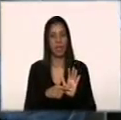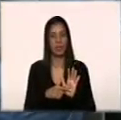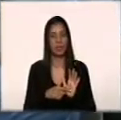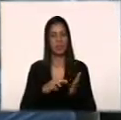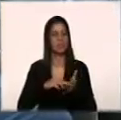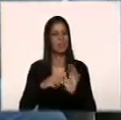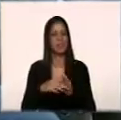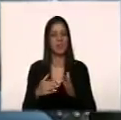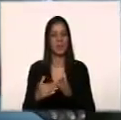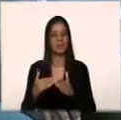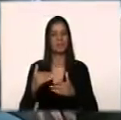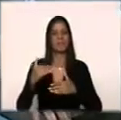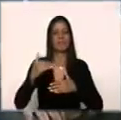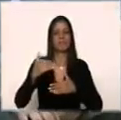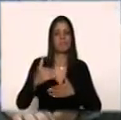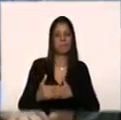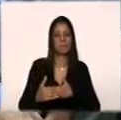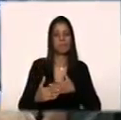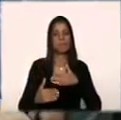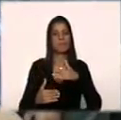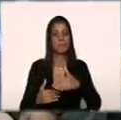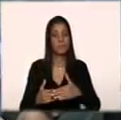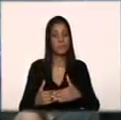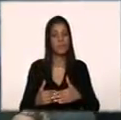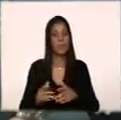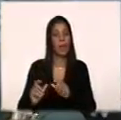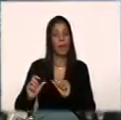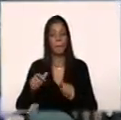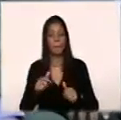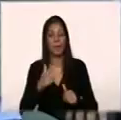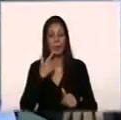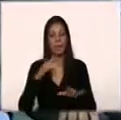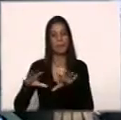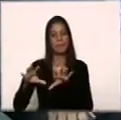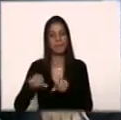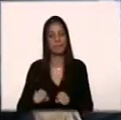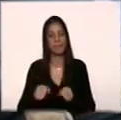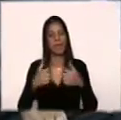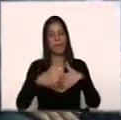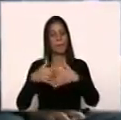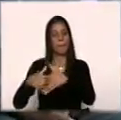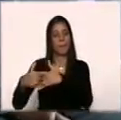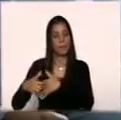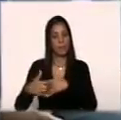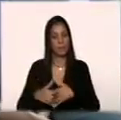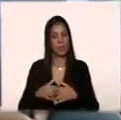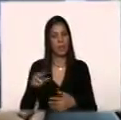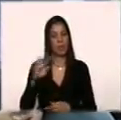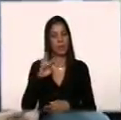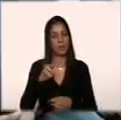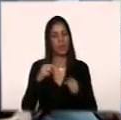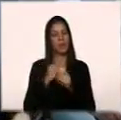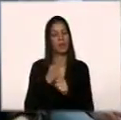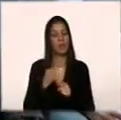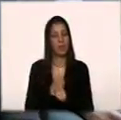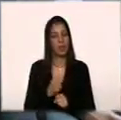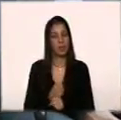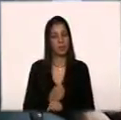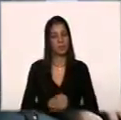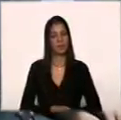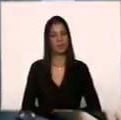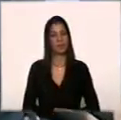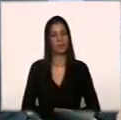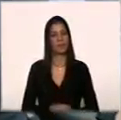primer paso para la toma del aparato productivo por la clase obrera.